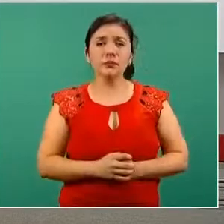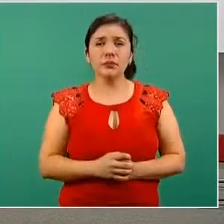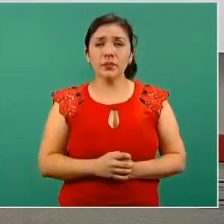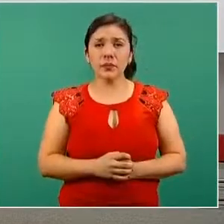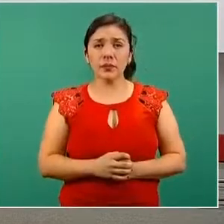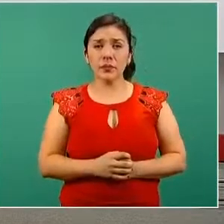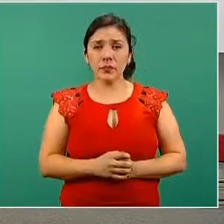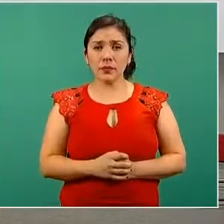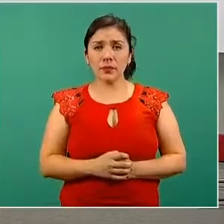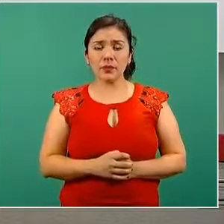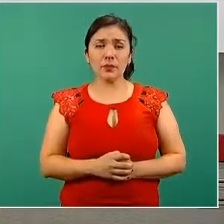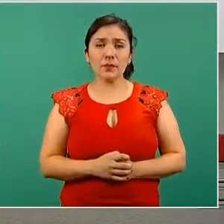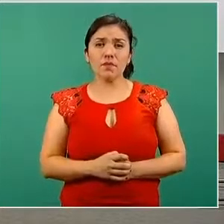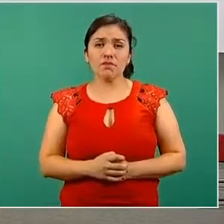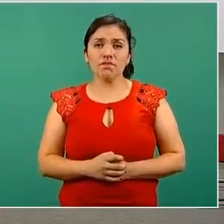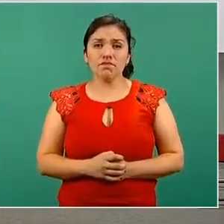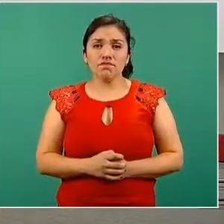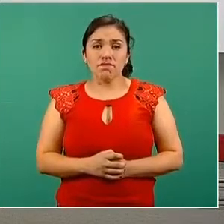favor.